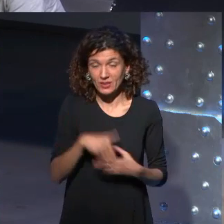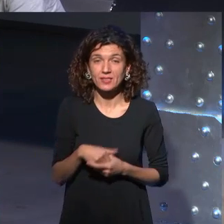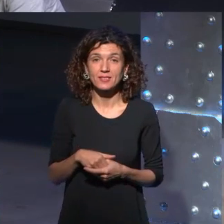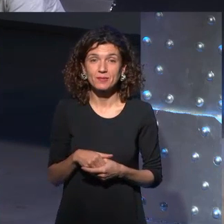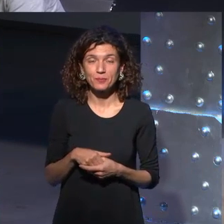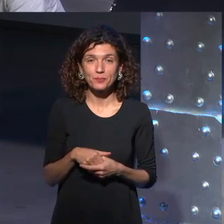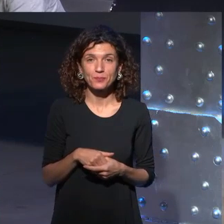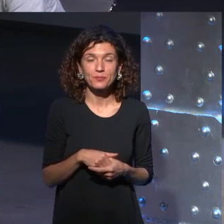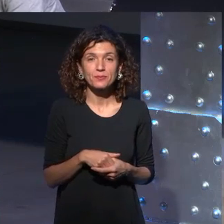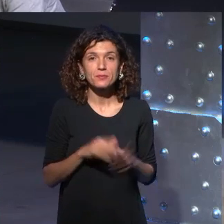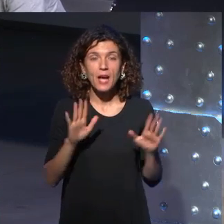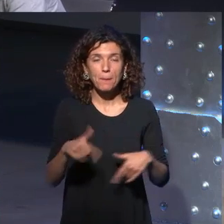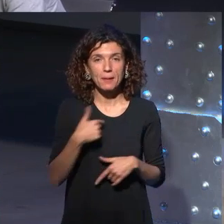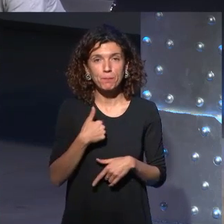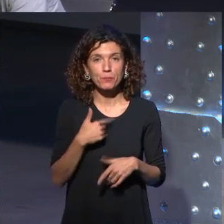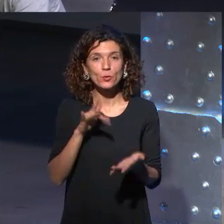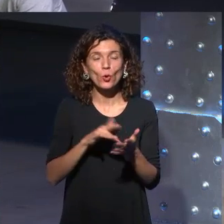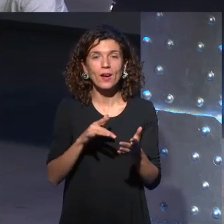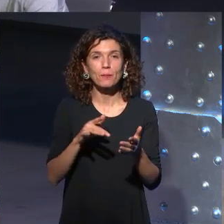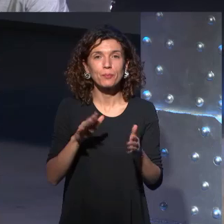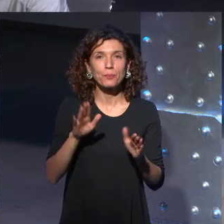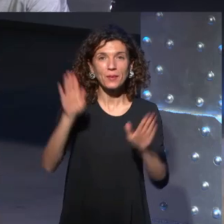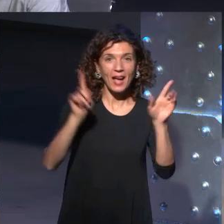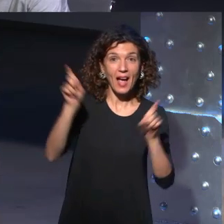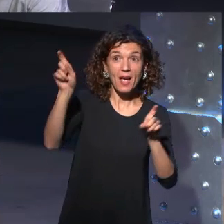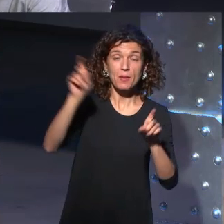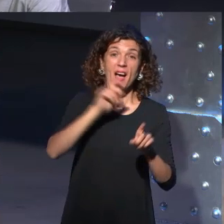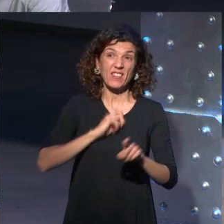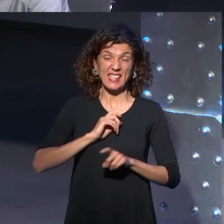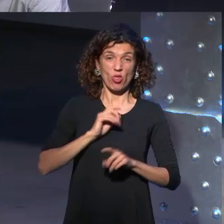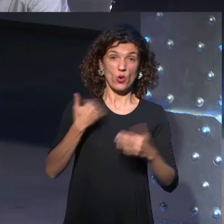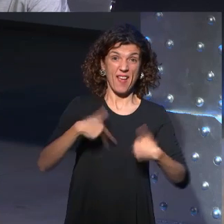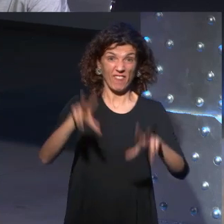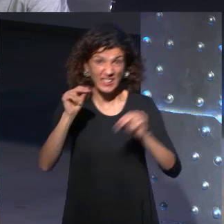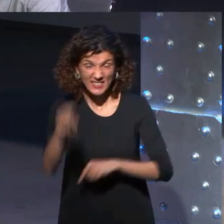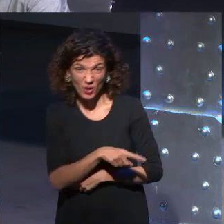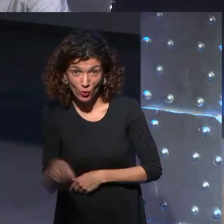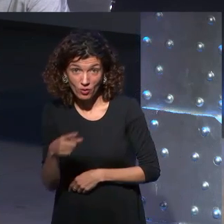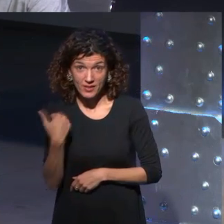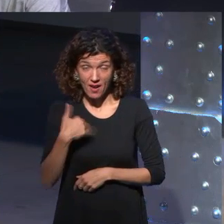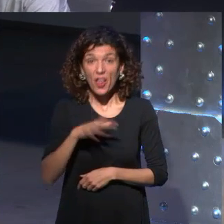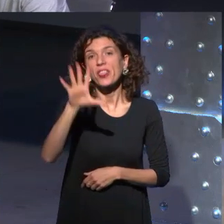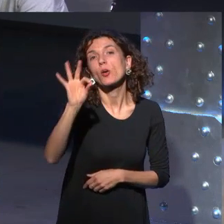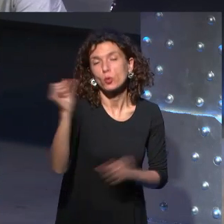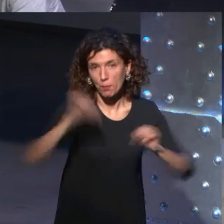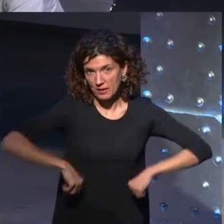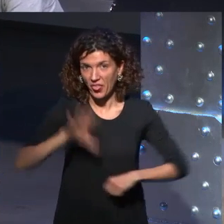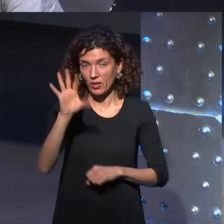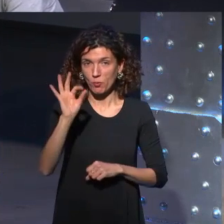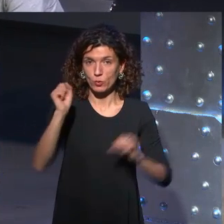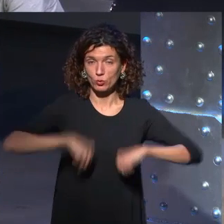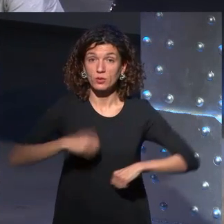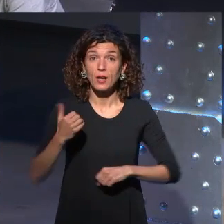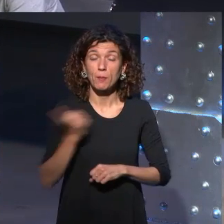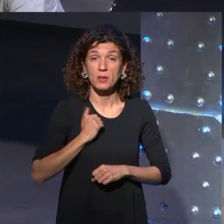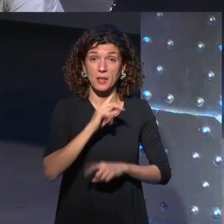tienes una Claro. pregunta. No, sí, a mí me estaban haciendo gestos de que terminara o no. 5 minutitos, pues 5 minutos. Si alguien tiene algo